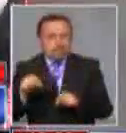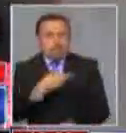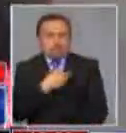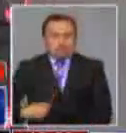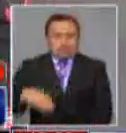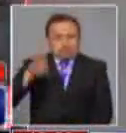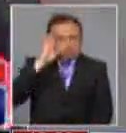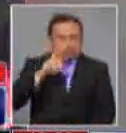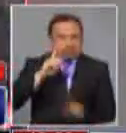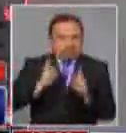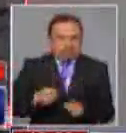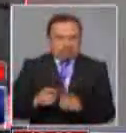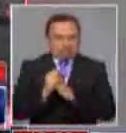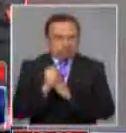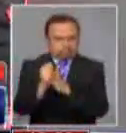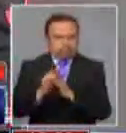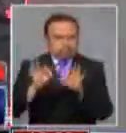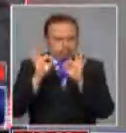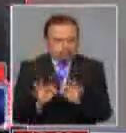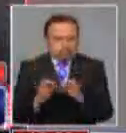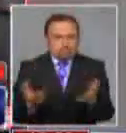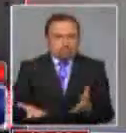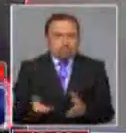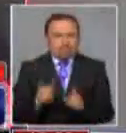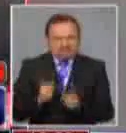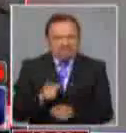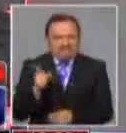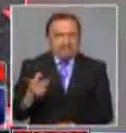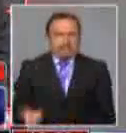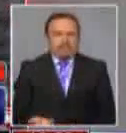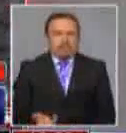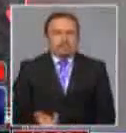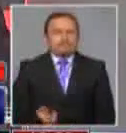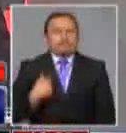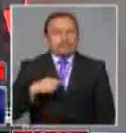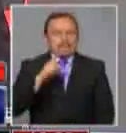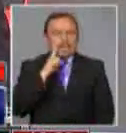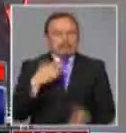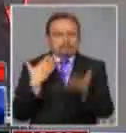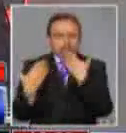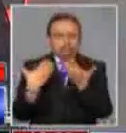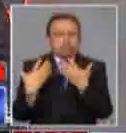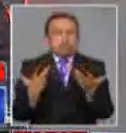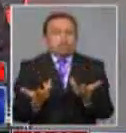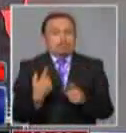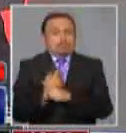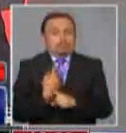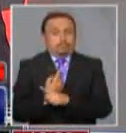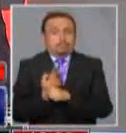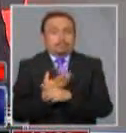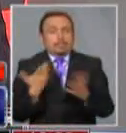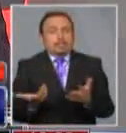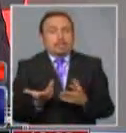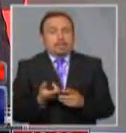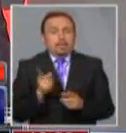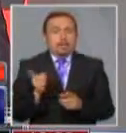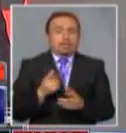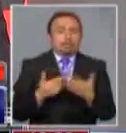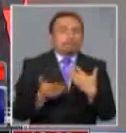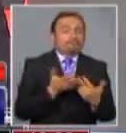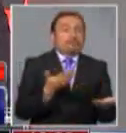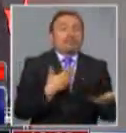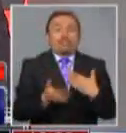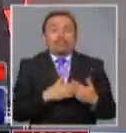bachelet ejerza su liderazgo y efectivamente eh tengamos una conversación porque aquí parece que los cuidados del sacristán